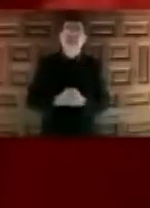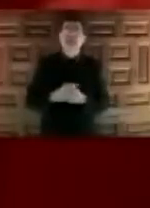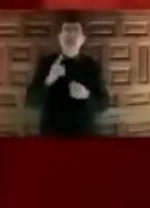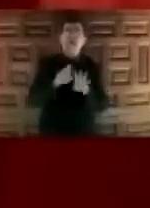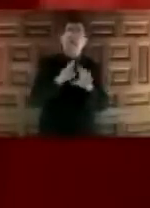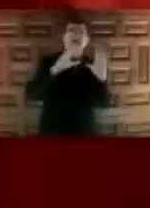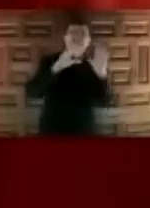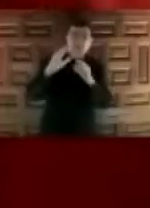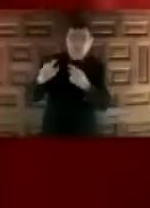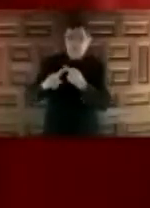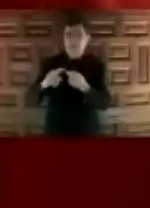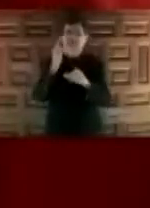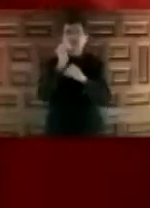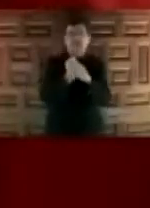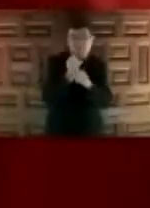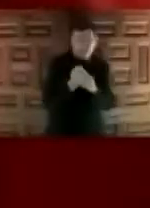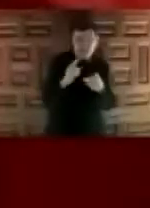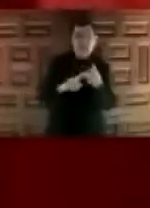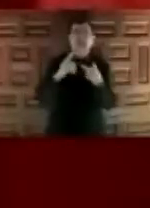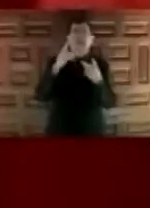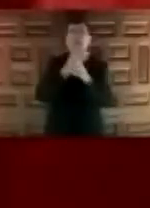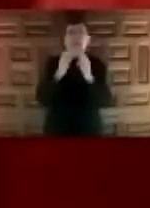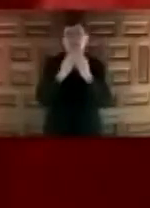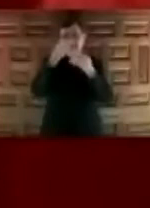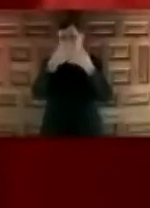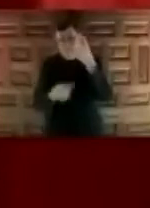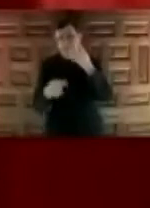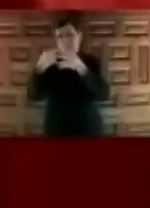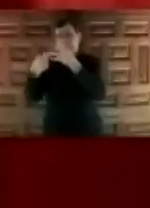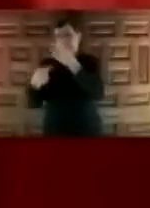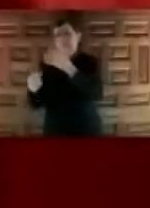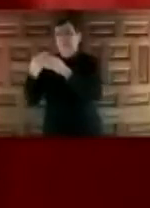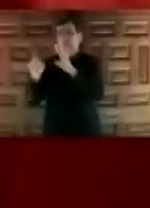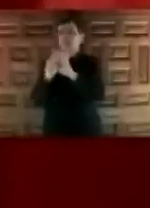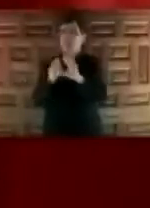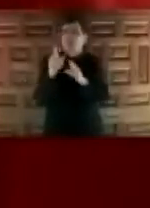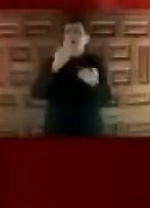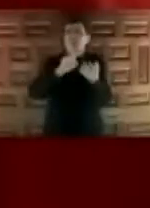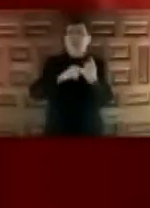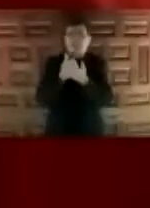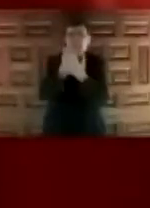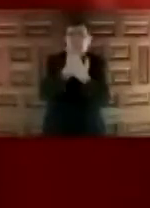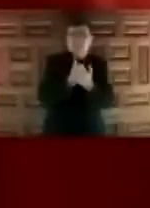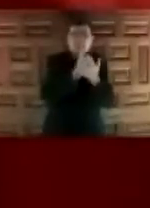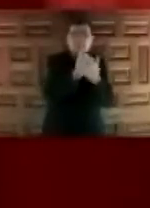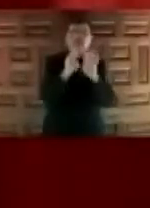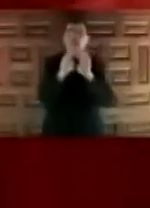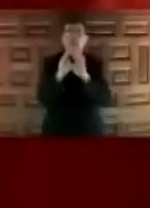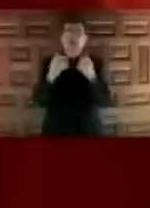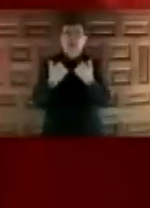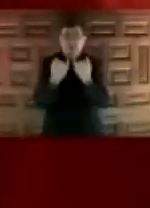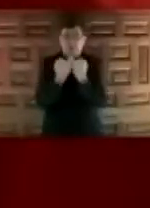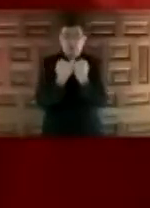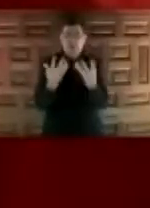de enseñanza, de investigación, de difusión y sobre todo en la forma de cómo estamos coadyuvando al